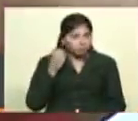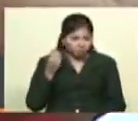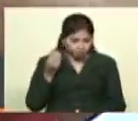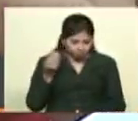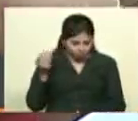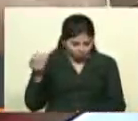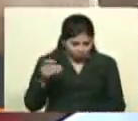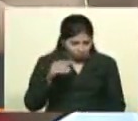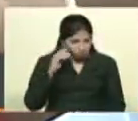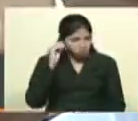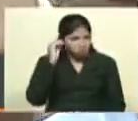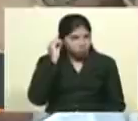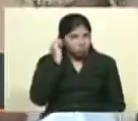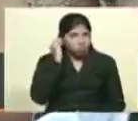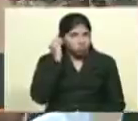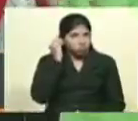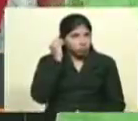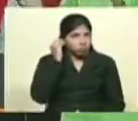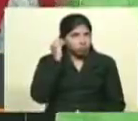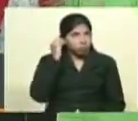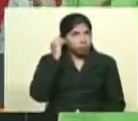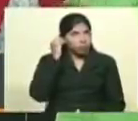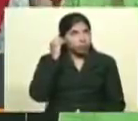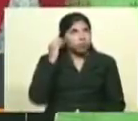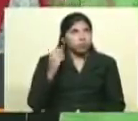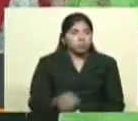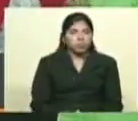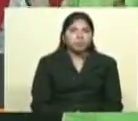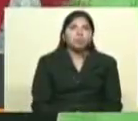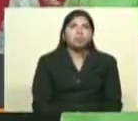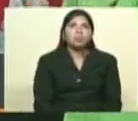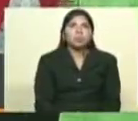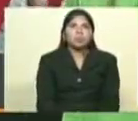libertad de Bolívar, que vino con el espíritu original,